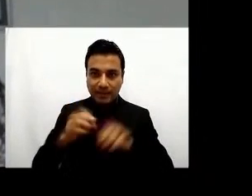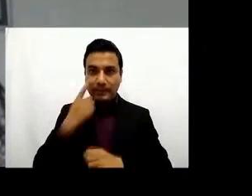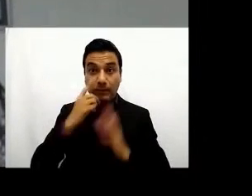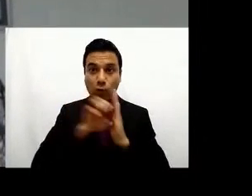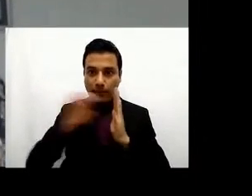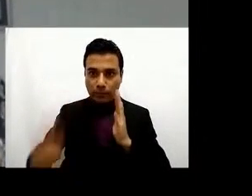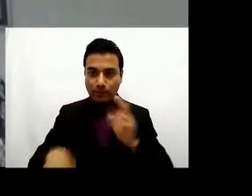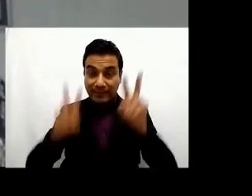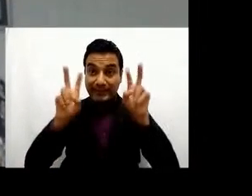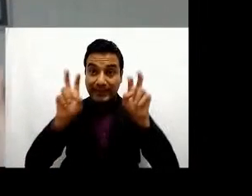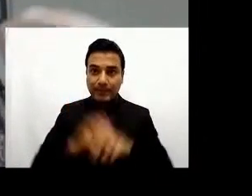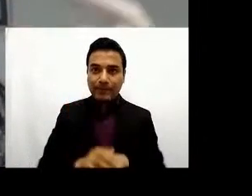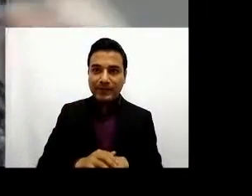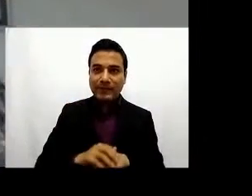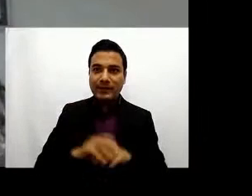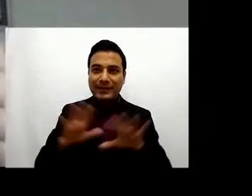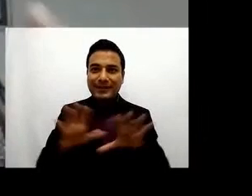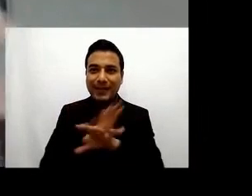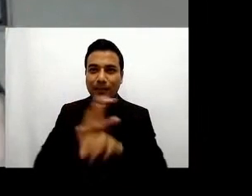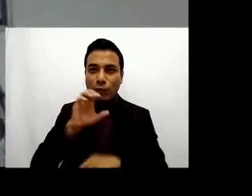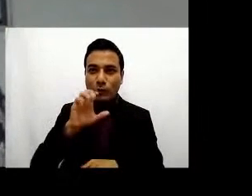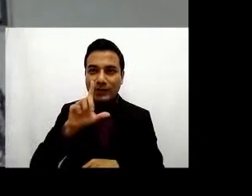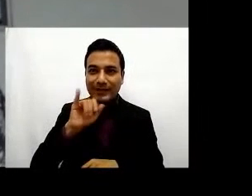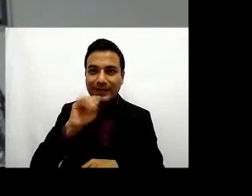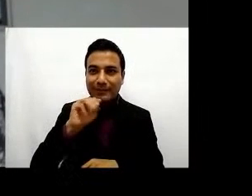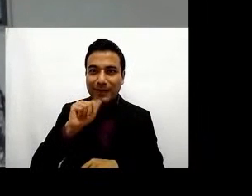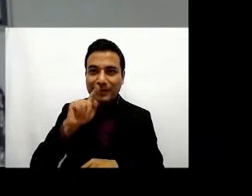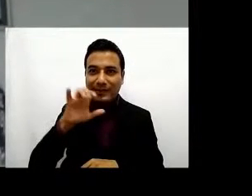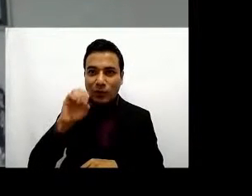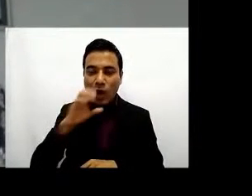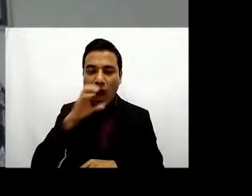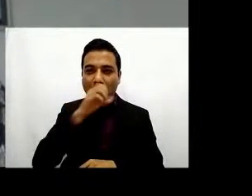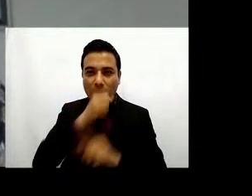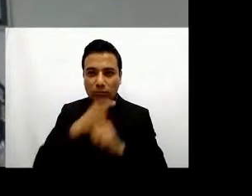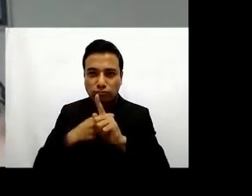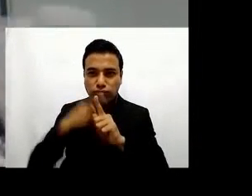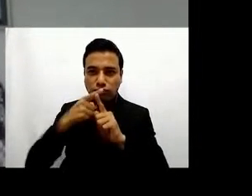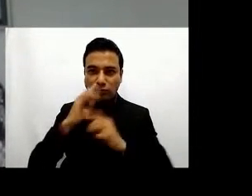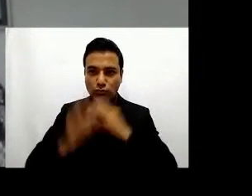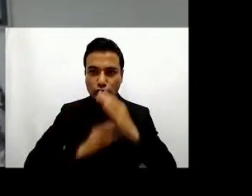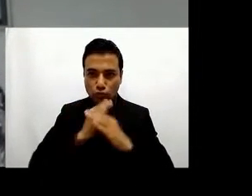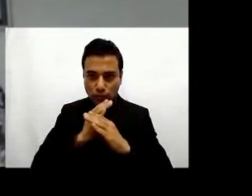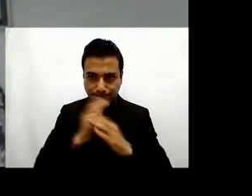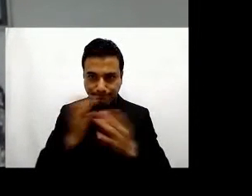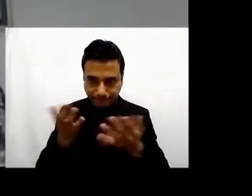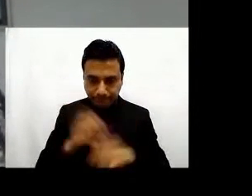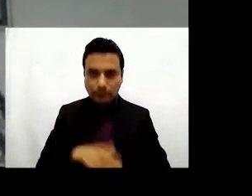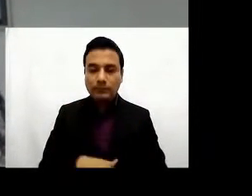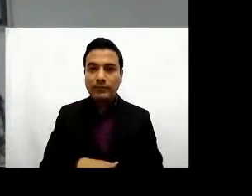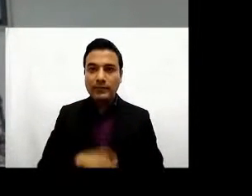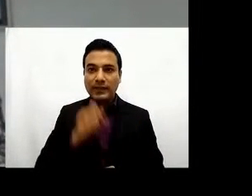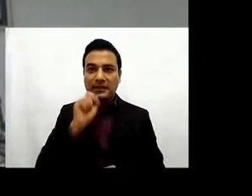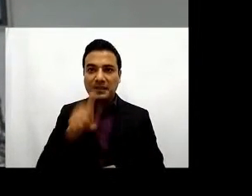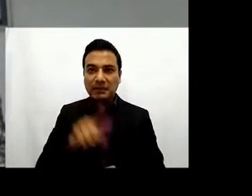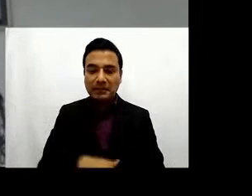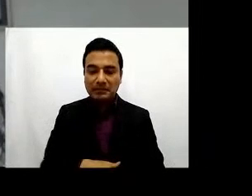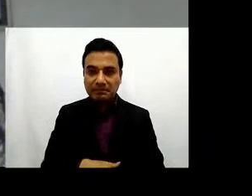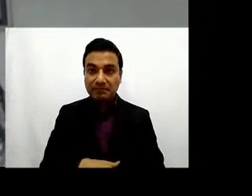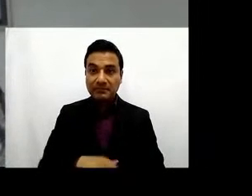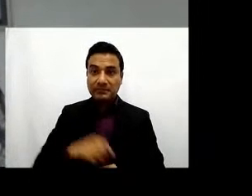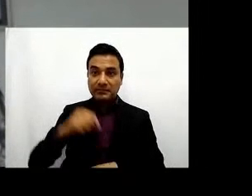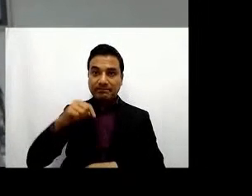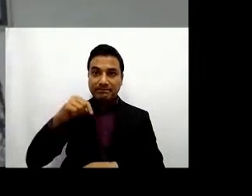climático, ¿no? Bien, Adriana lo decía, bueno, ¿y cuál es esta unión entre patrimonios vivos y el contexto natural en el que se